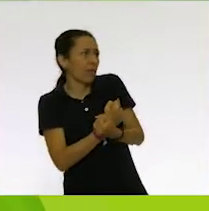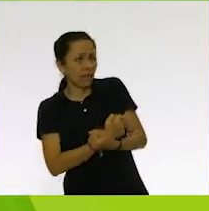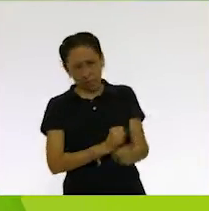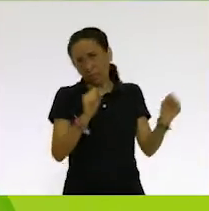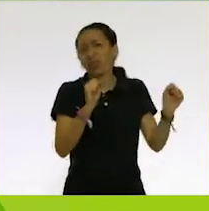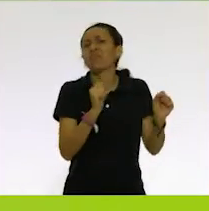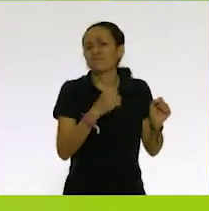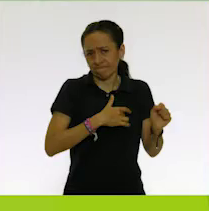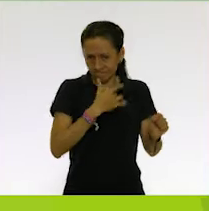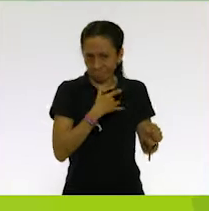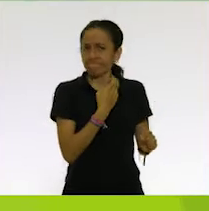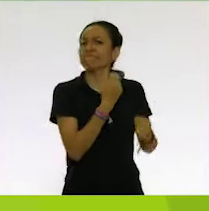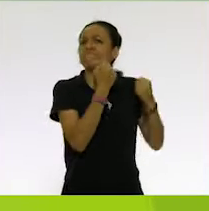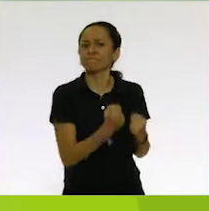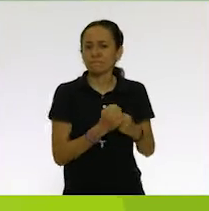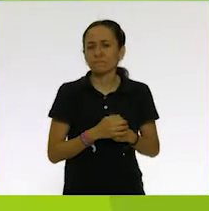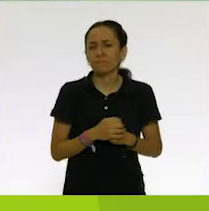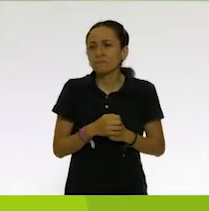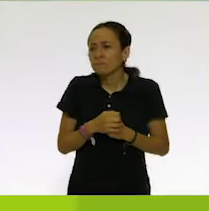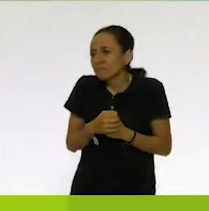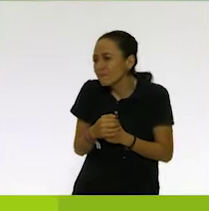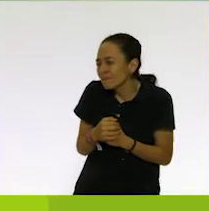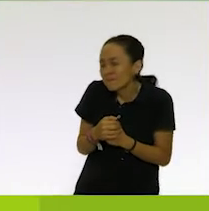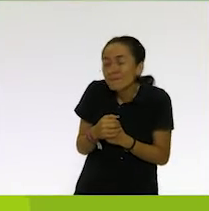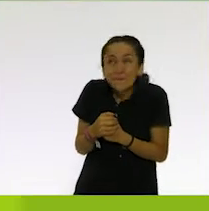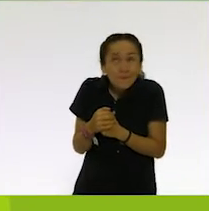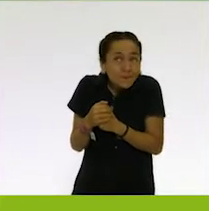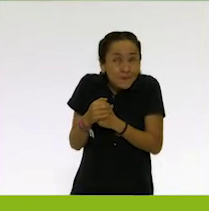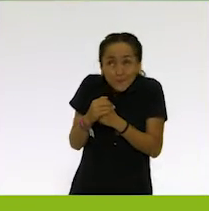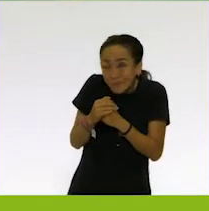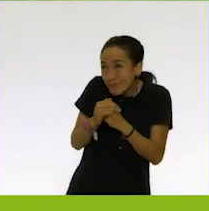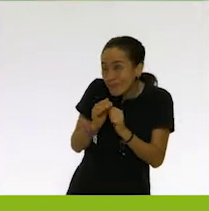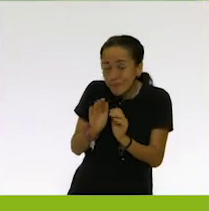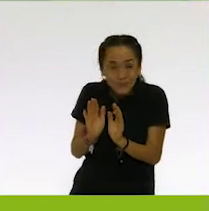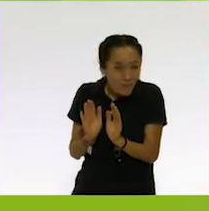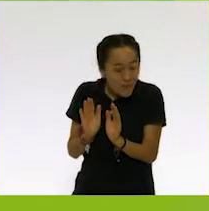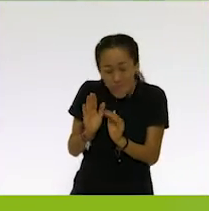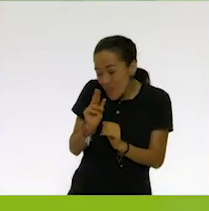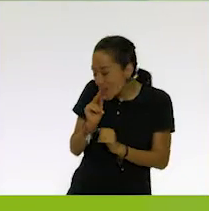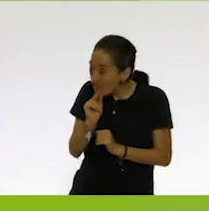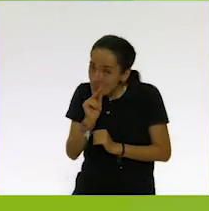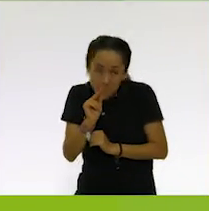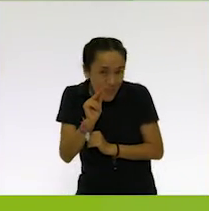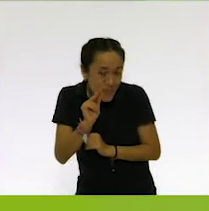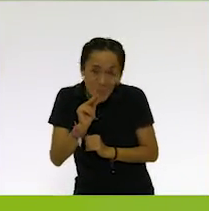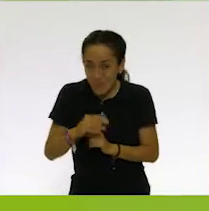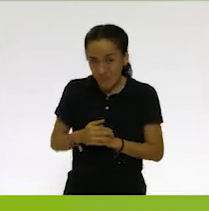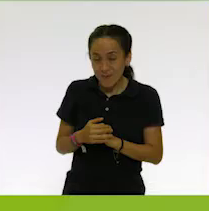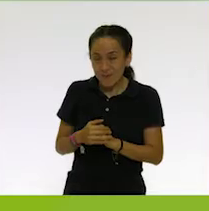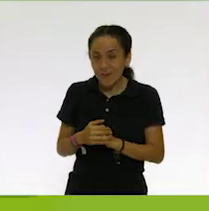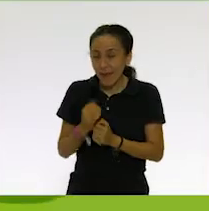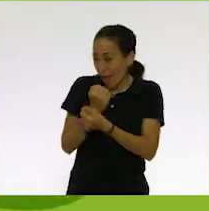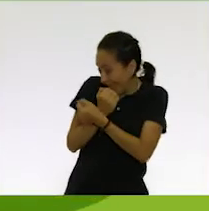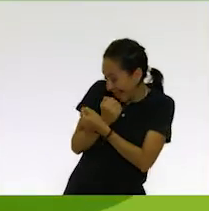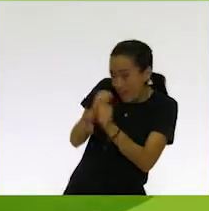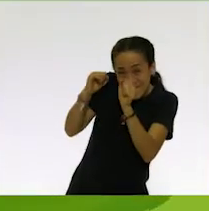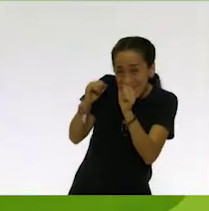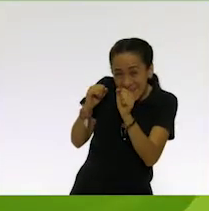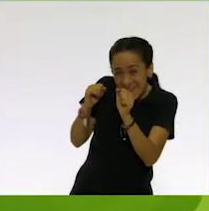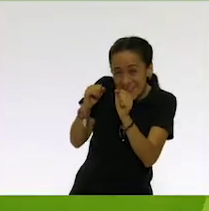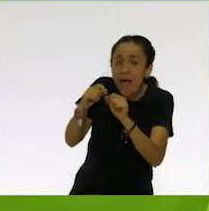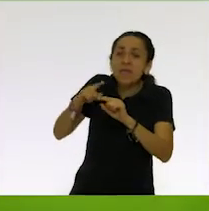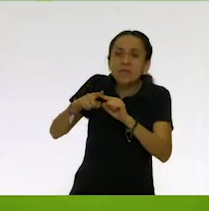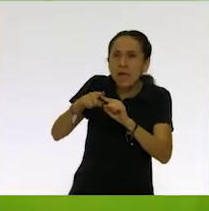dijo, No. Solo se aburren los aburridos. Yo